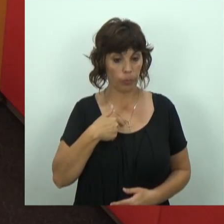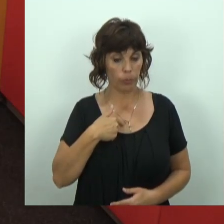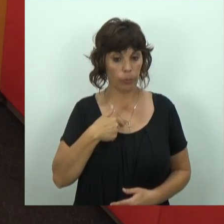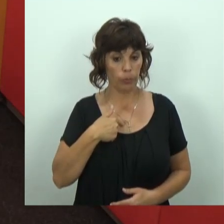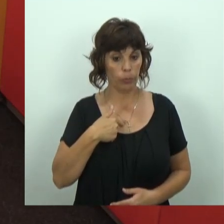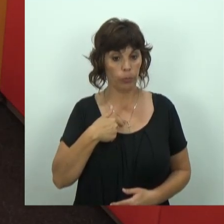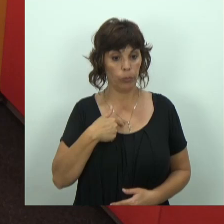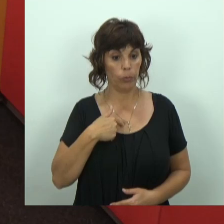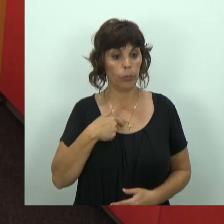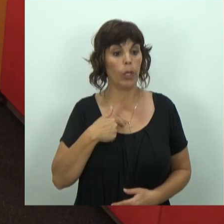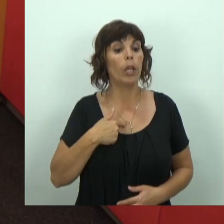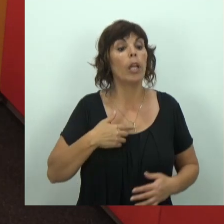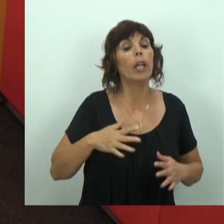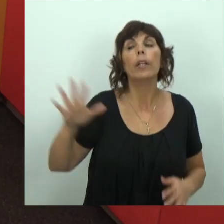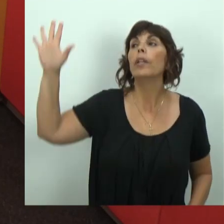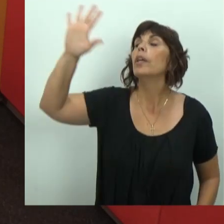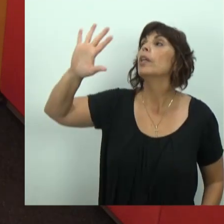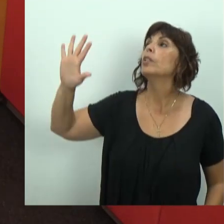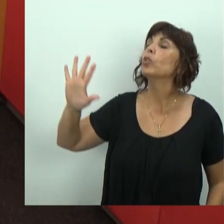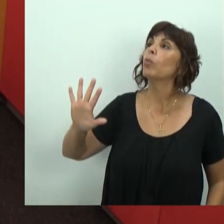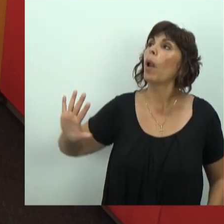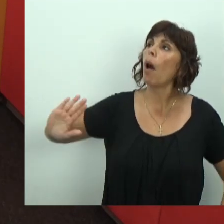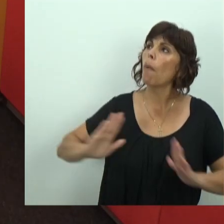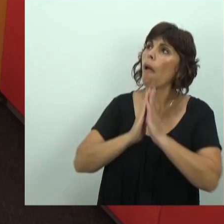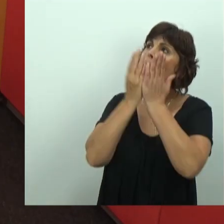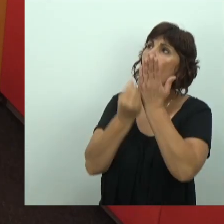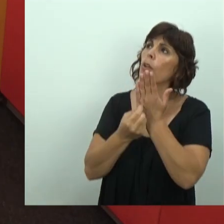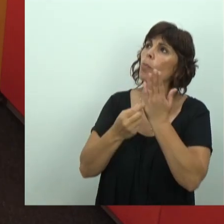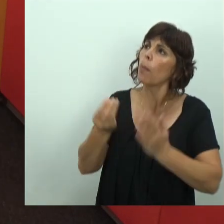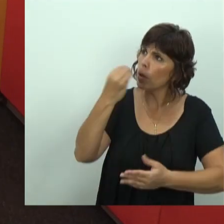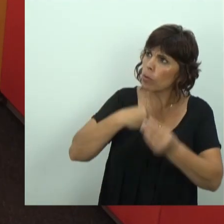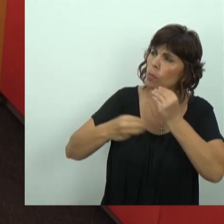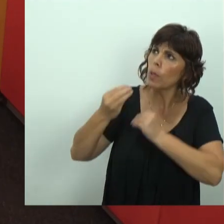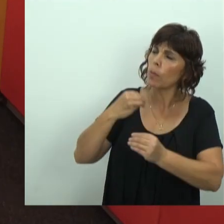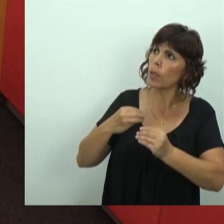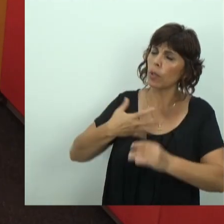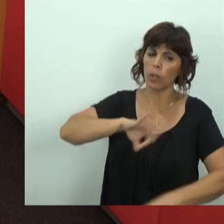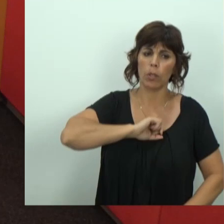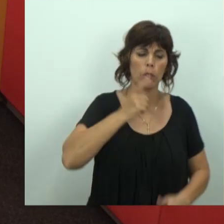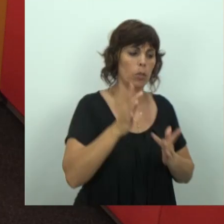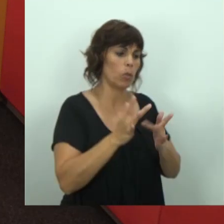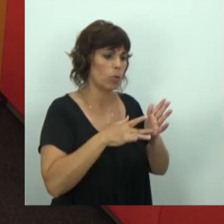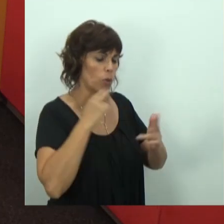disfruto de su presencia, dice: pedid todo lo que quieras y os será hecho.